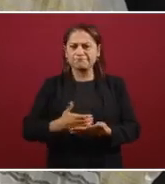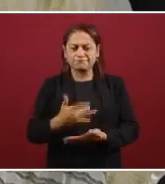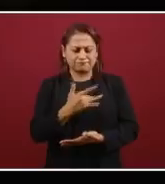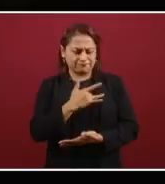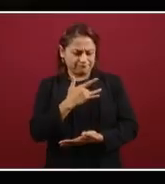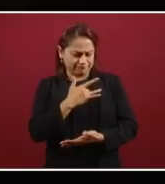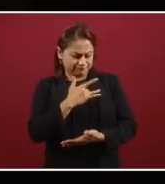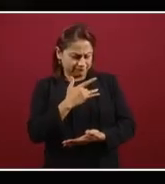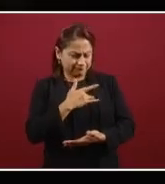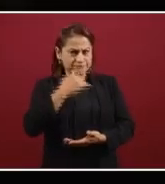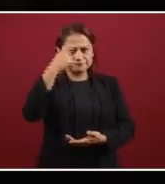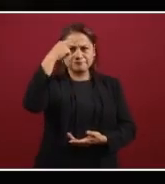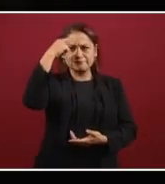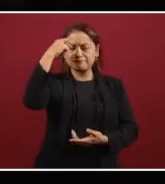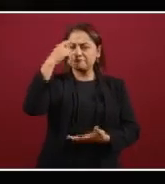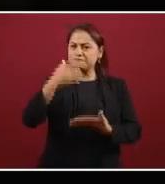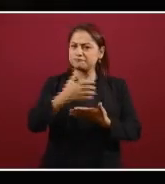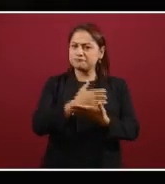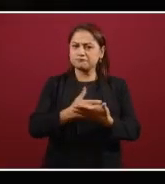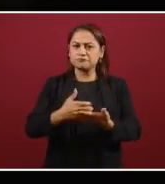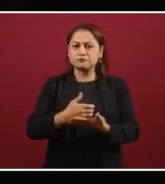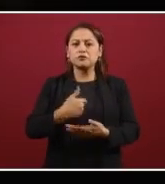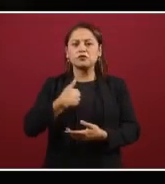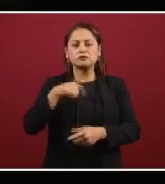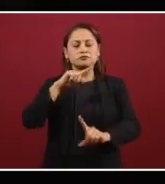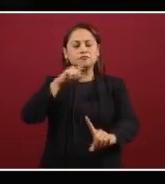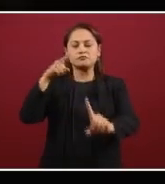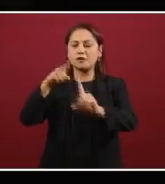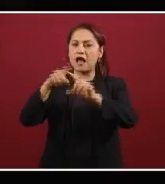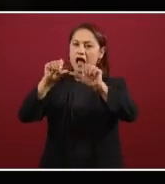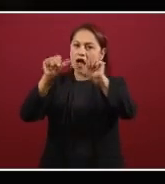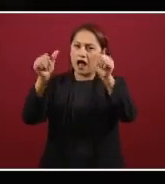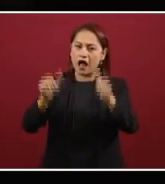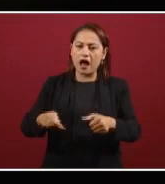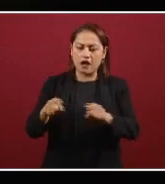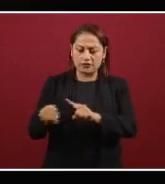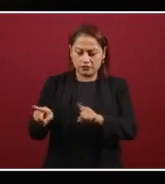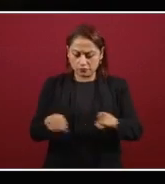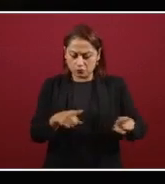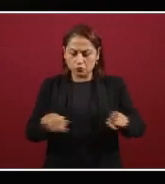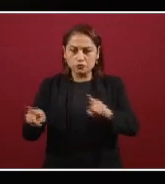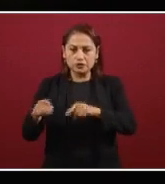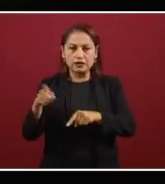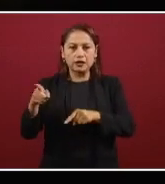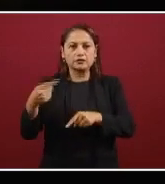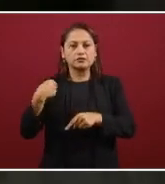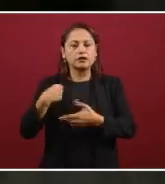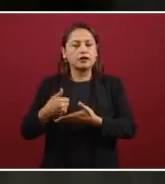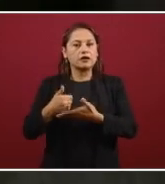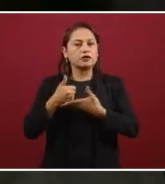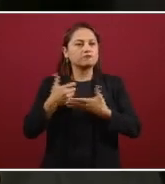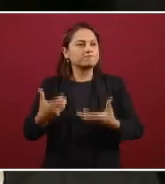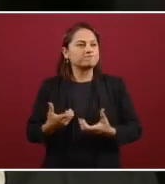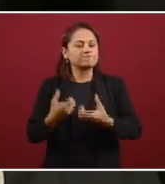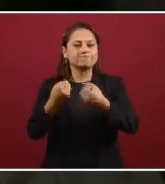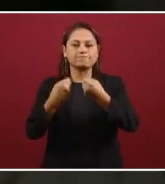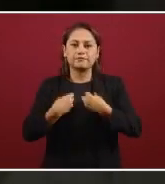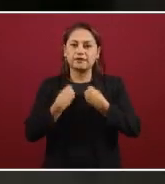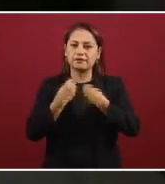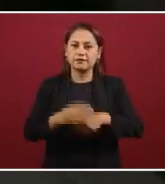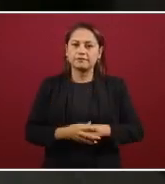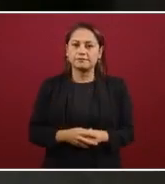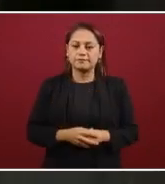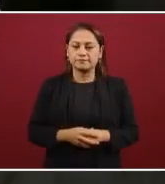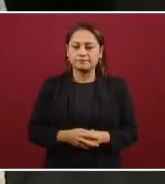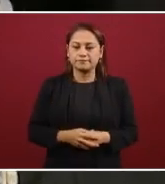mente. Y yo creo mucho en el arte, en la música, porque eso fue lo que a mí me salvó. Así que Sara